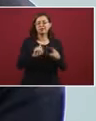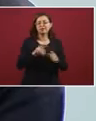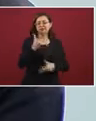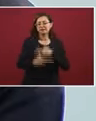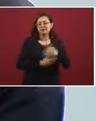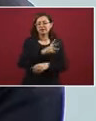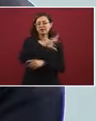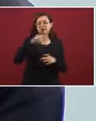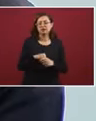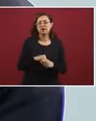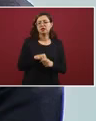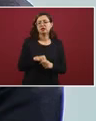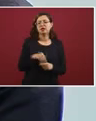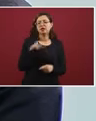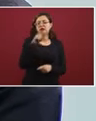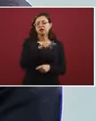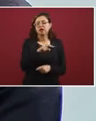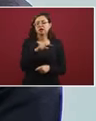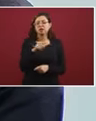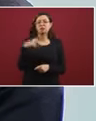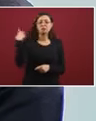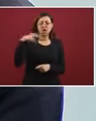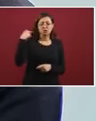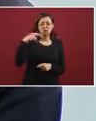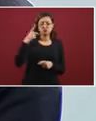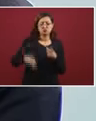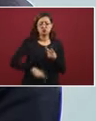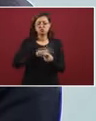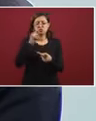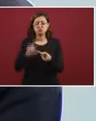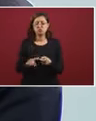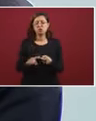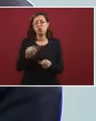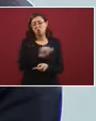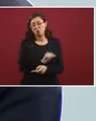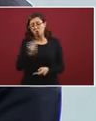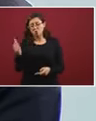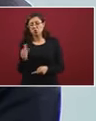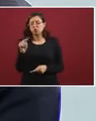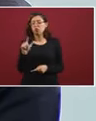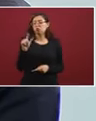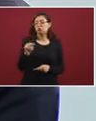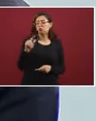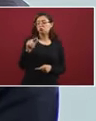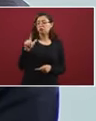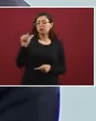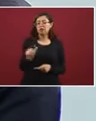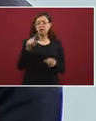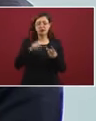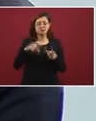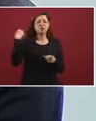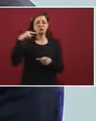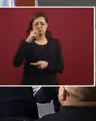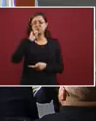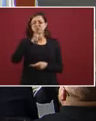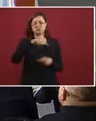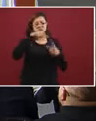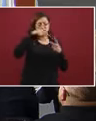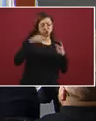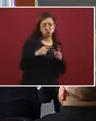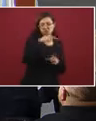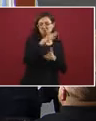de Sotavento en Ángel Cavada, en Veracruz, y Gasolinera de los Tuxtlas en Santiago Tuxtla, Veracruz, para que